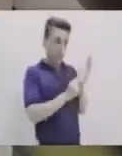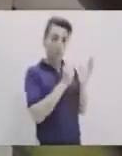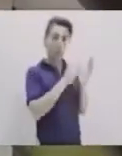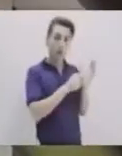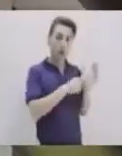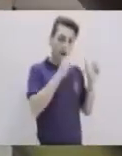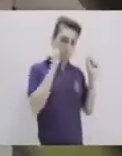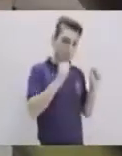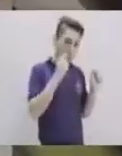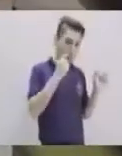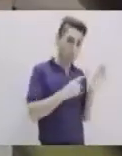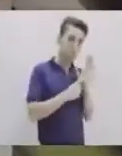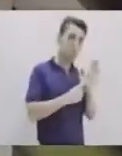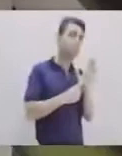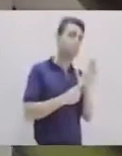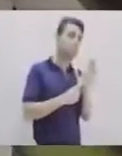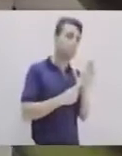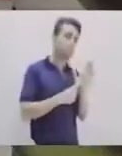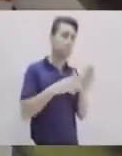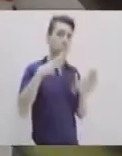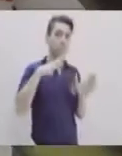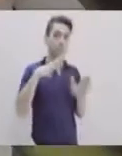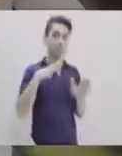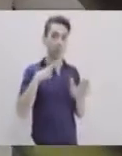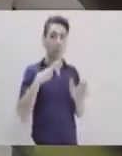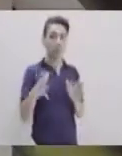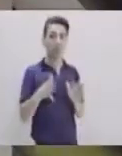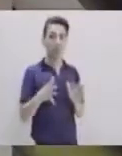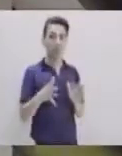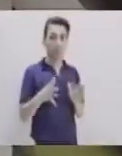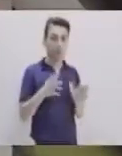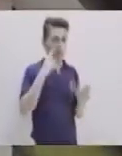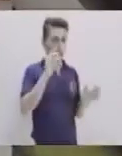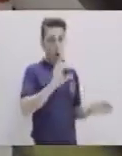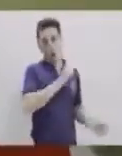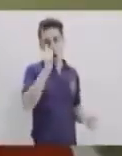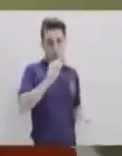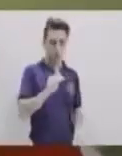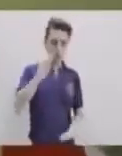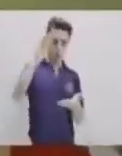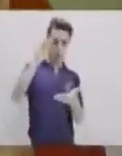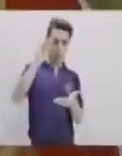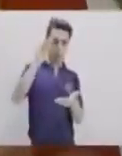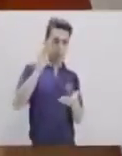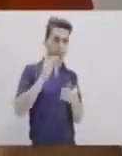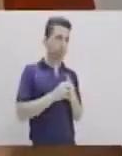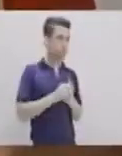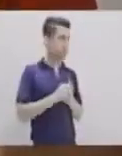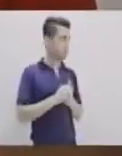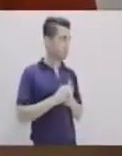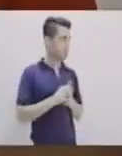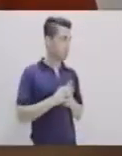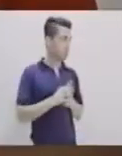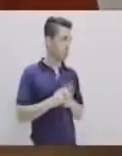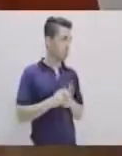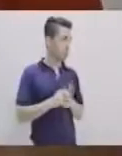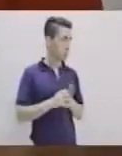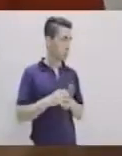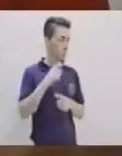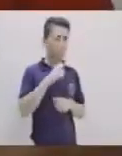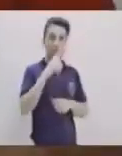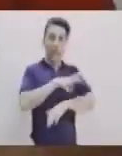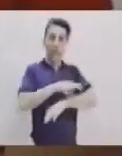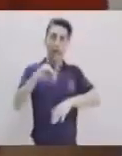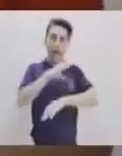permitir ya directamente tener, este es otro diseño directamente, ¿verdad? Este es un gato